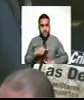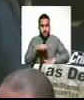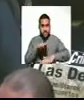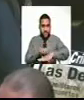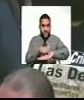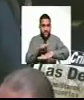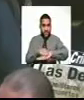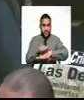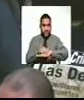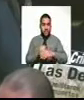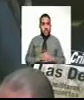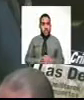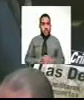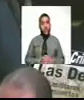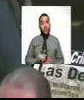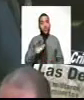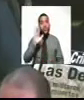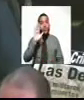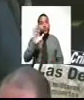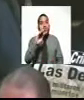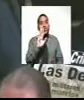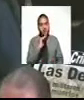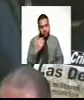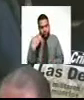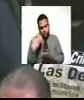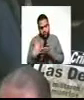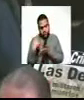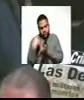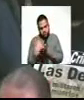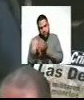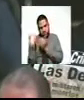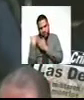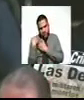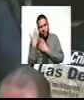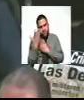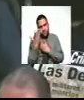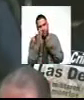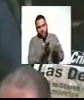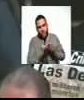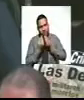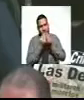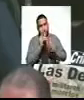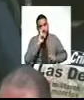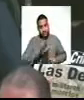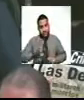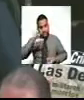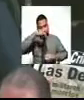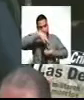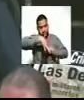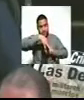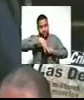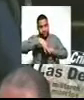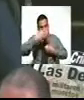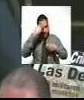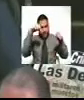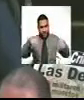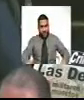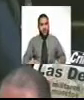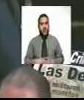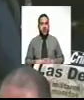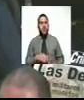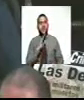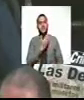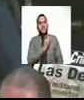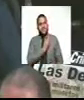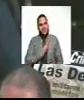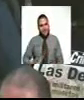quisiera que usted como registrador y el Consejo Nacional Electoral, que está presente aquí, su